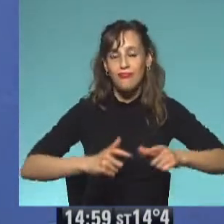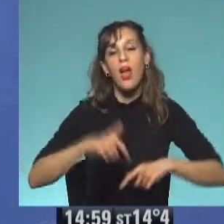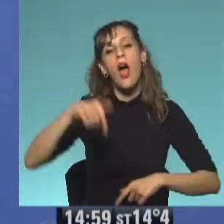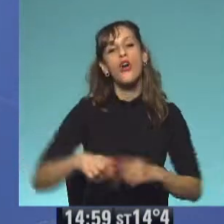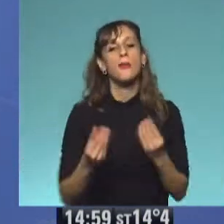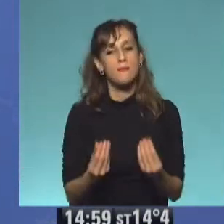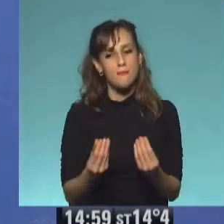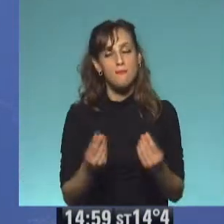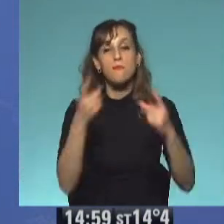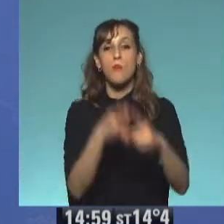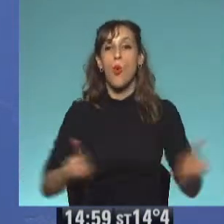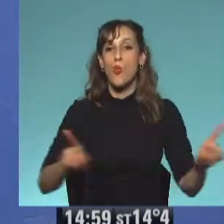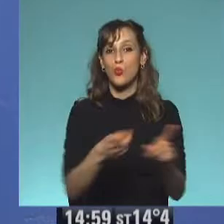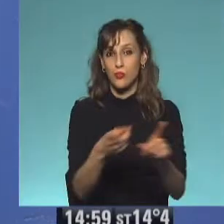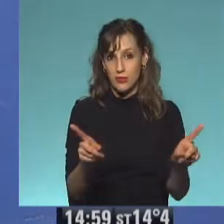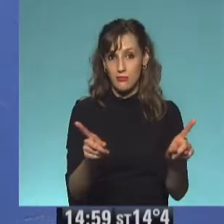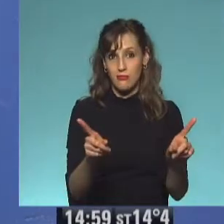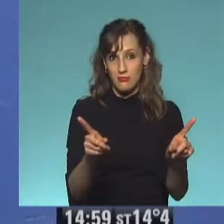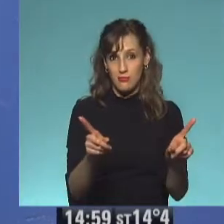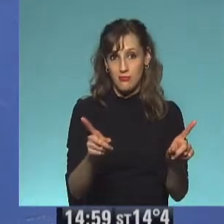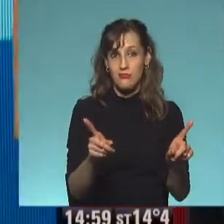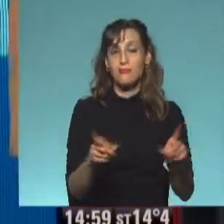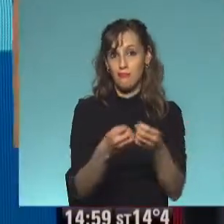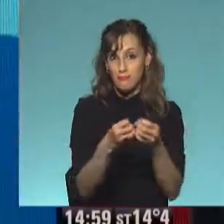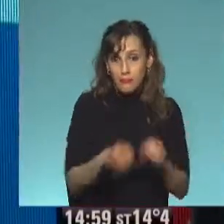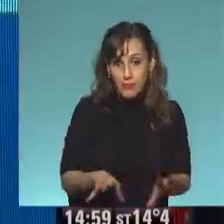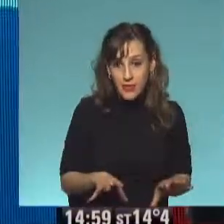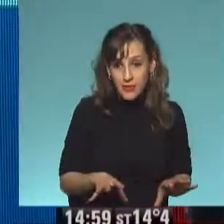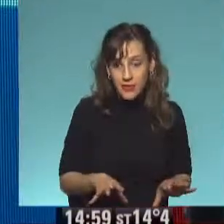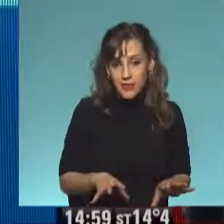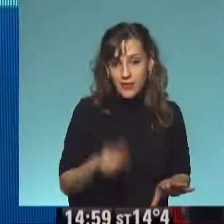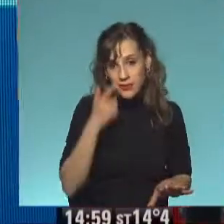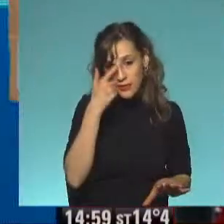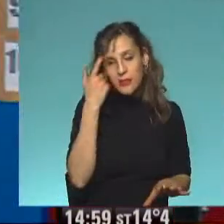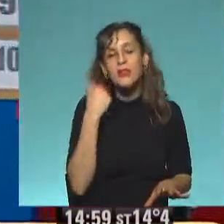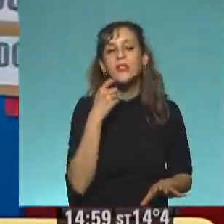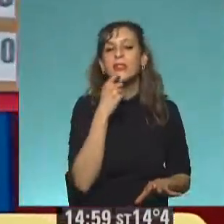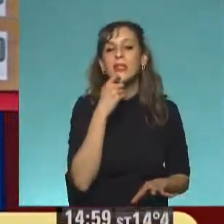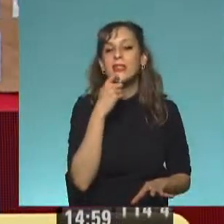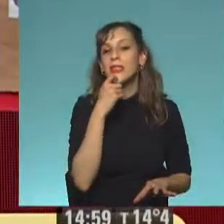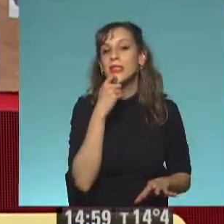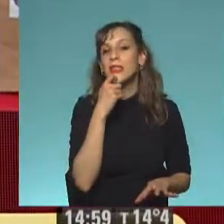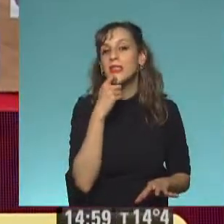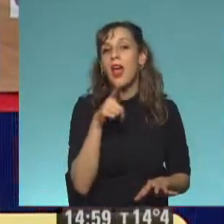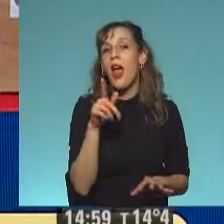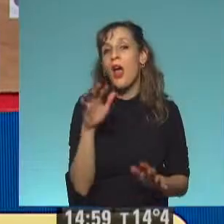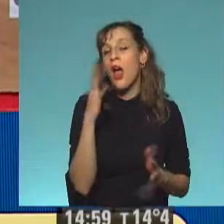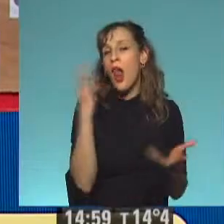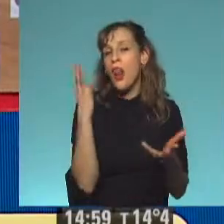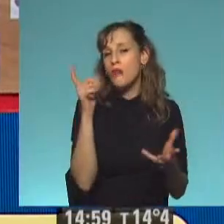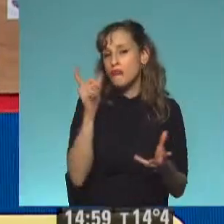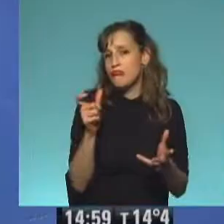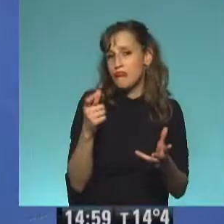cuando empiece la música así encanta nos siguen a nosotros sí sí tienen para invitar gwynn jr y